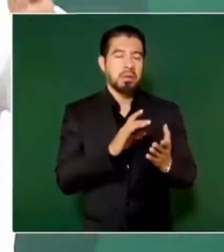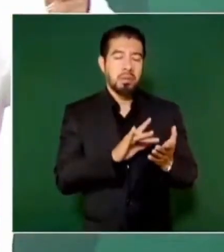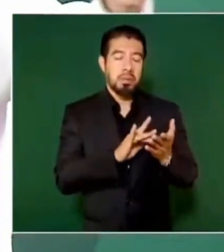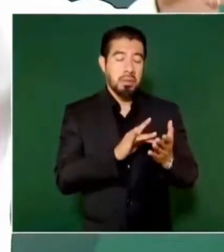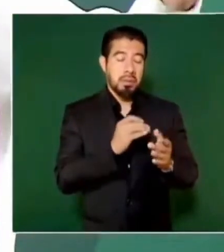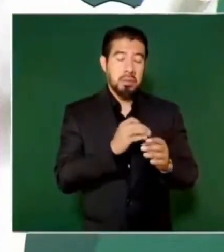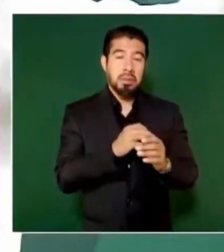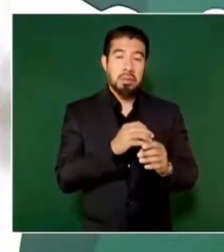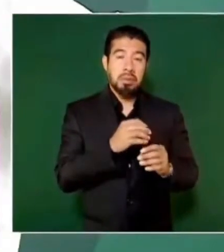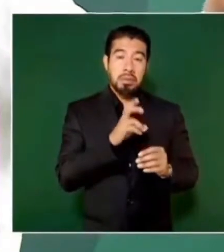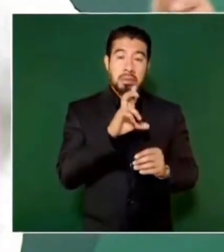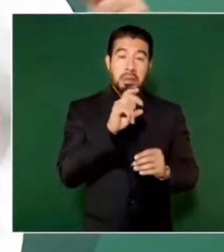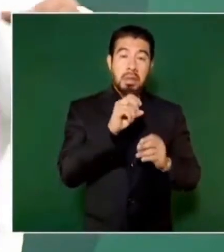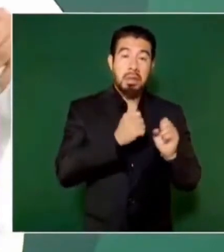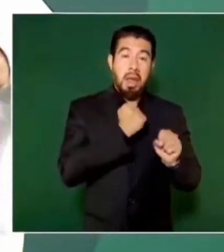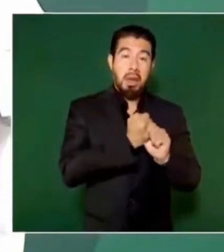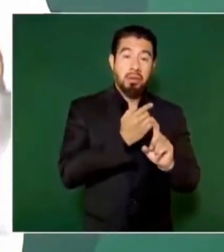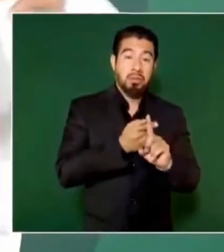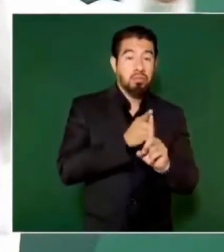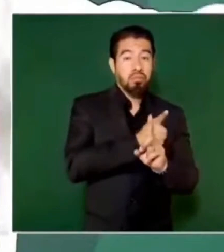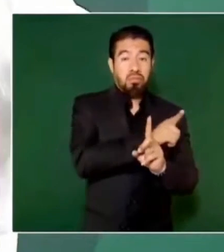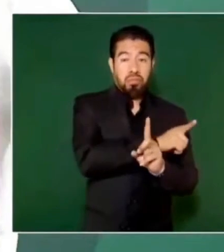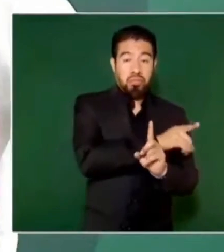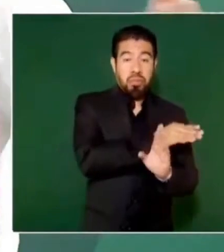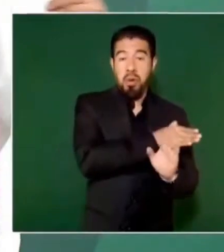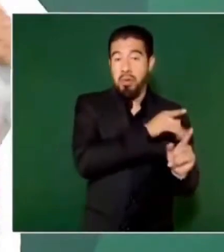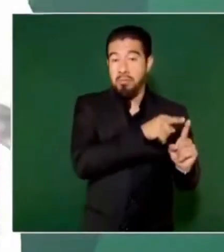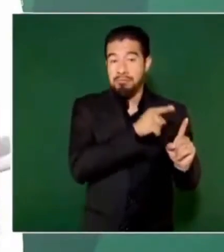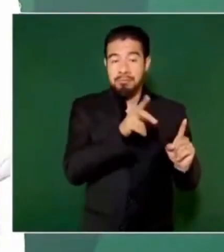sexenios anteriores? En 30 años,